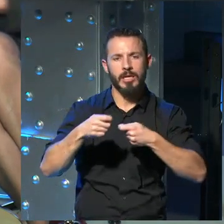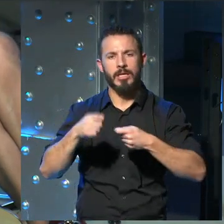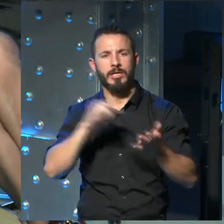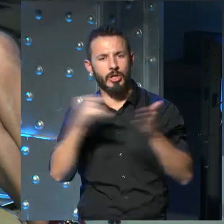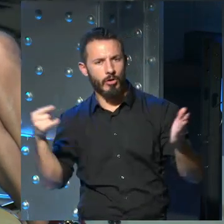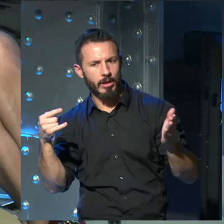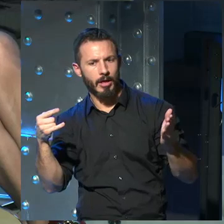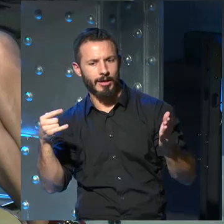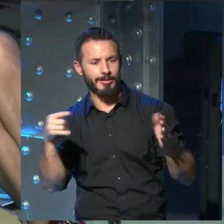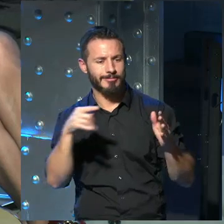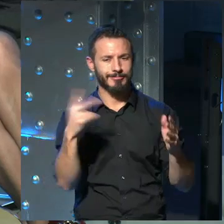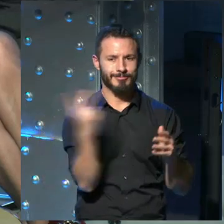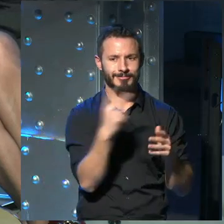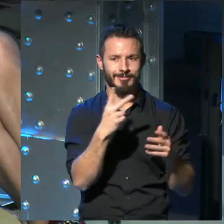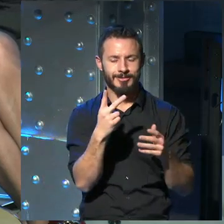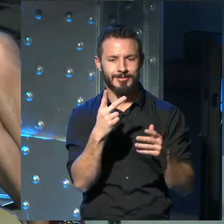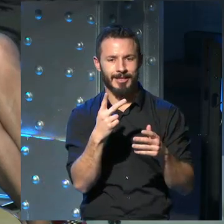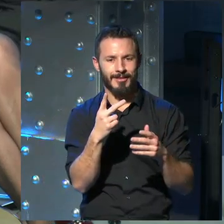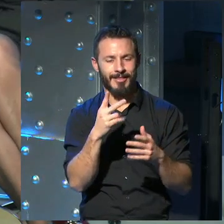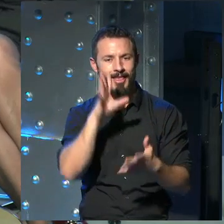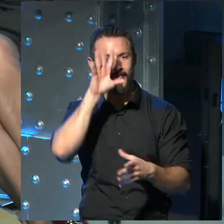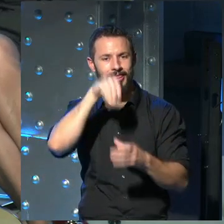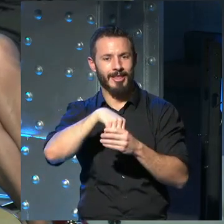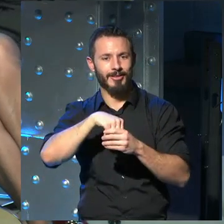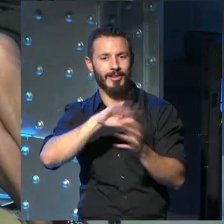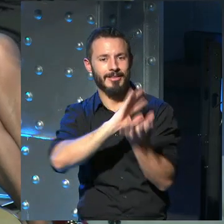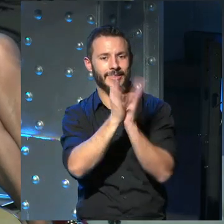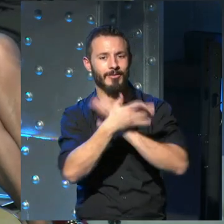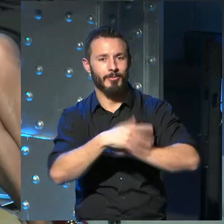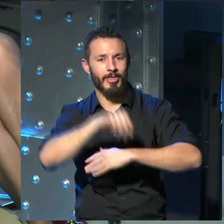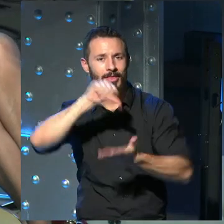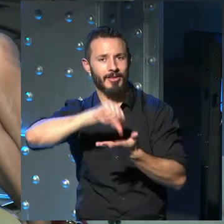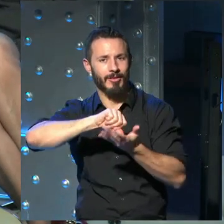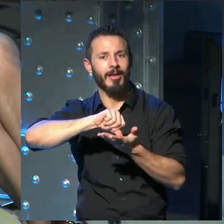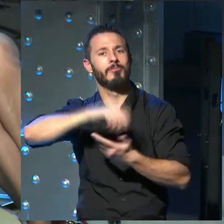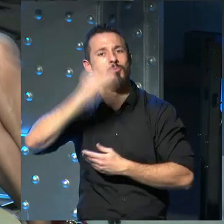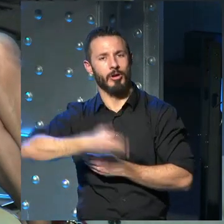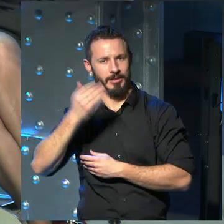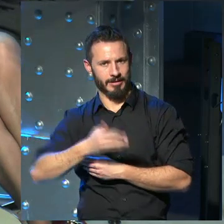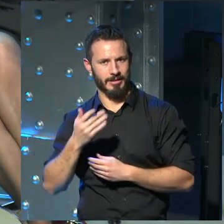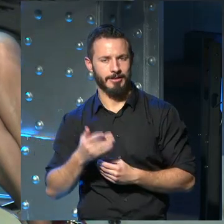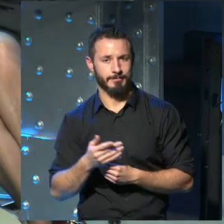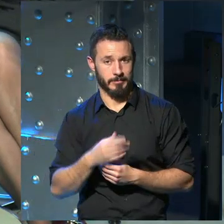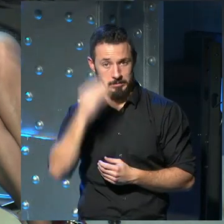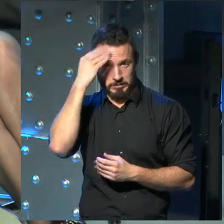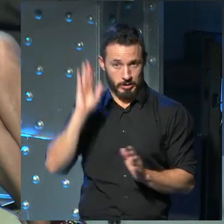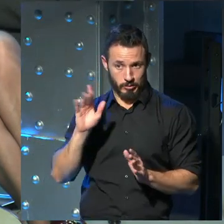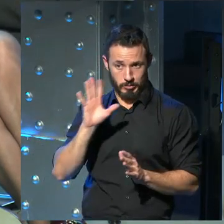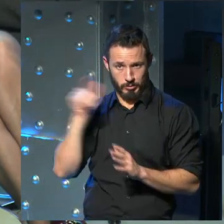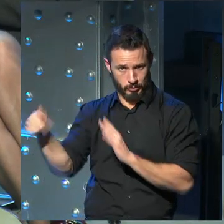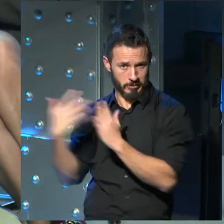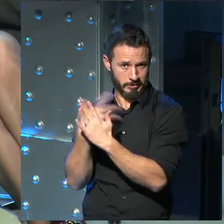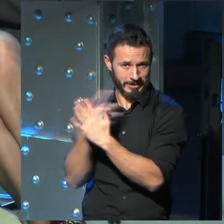tecnología, dos mundos que en esta transformación de las ciudades son fundamentales, creo yo. Tú me lo vas a explicar ahora.